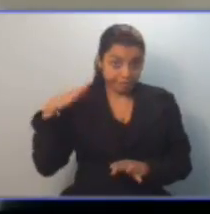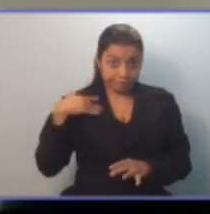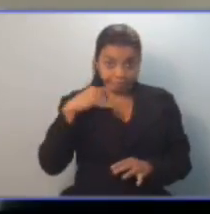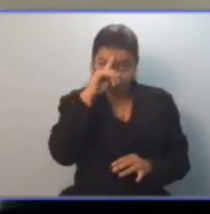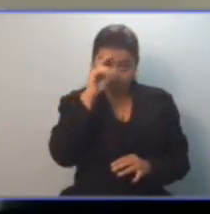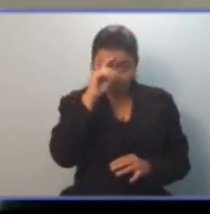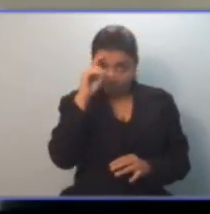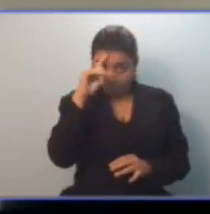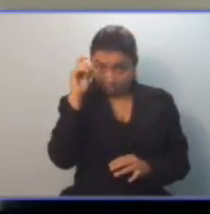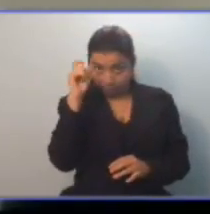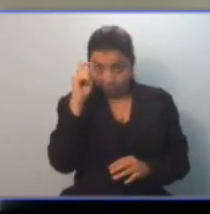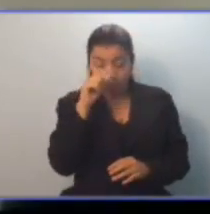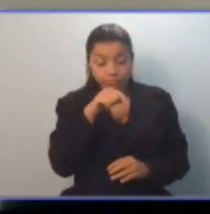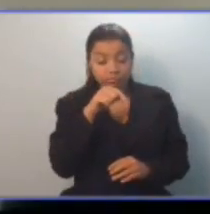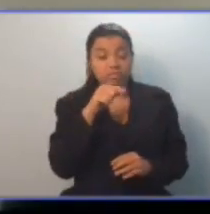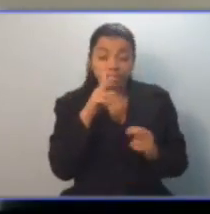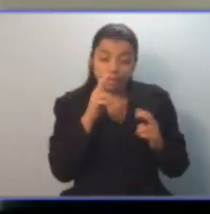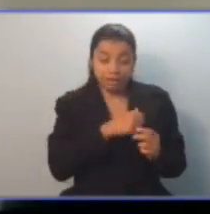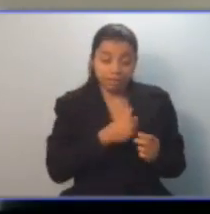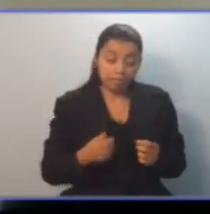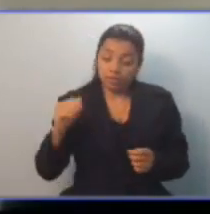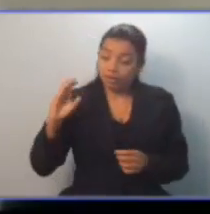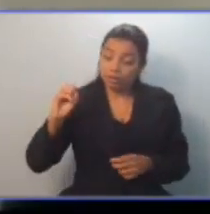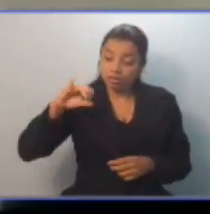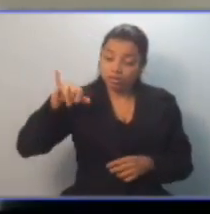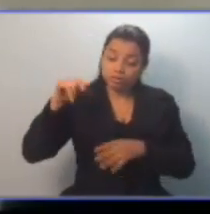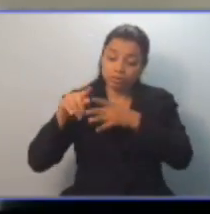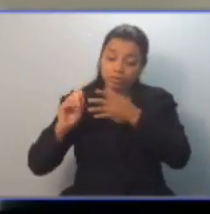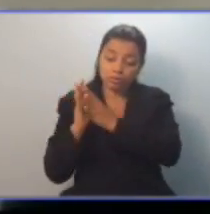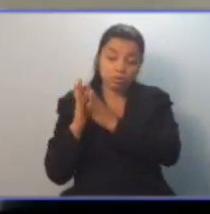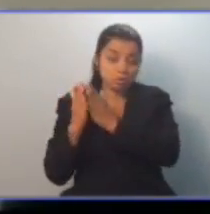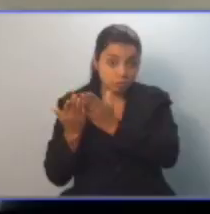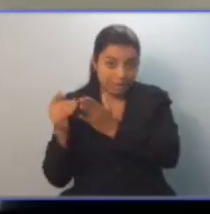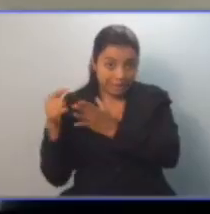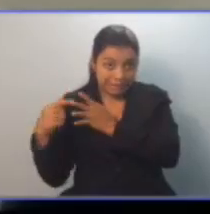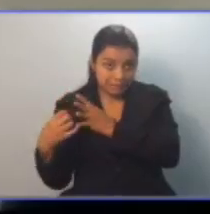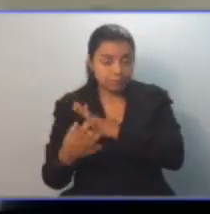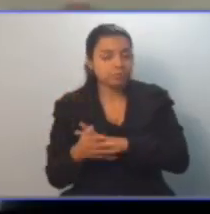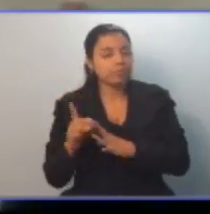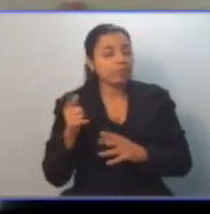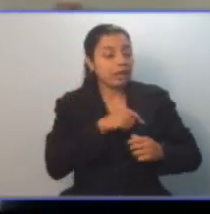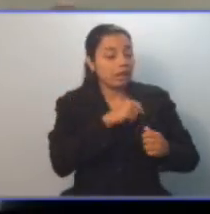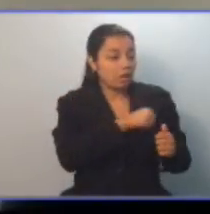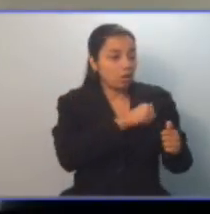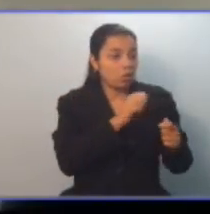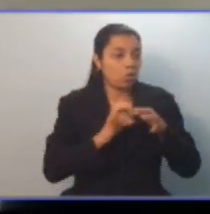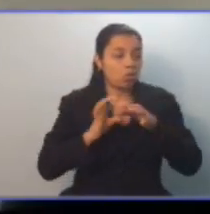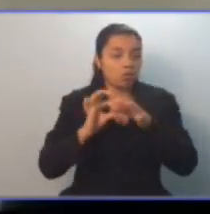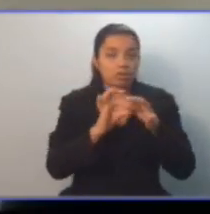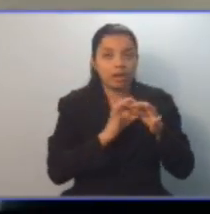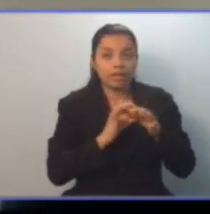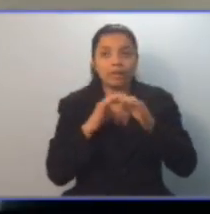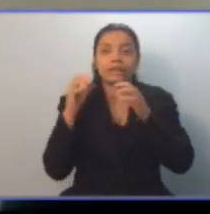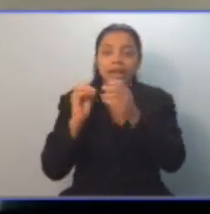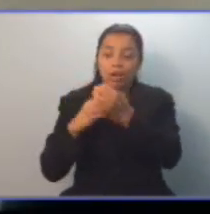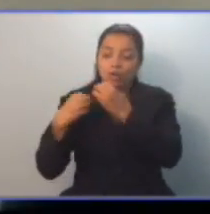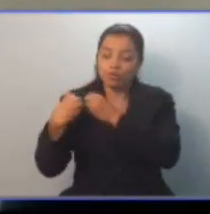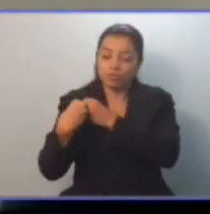laboral dentro de la Sala de lo Constitucional como coordinador del área de inconstitucionalidades. Sí.